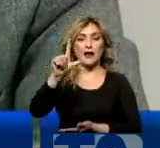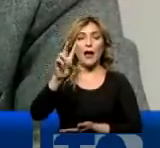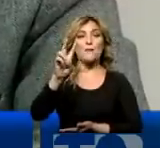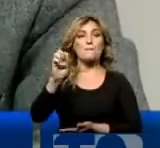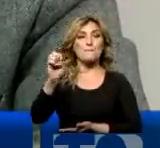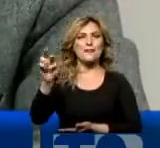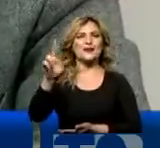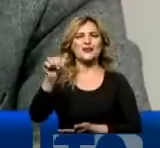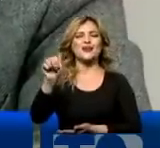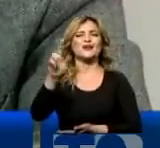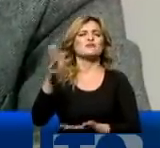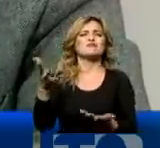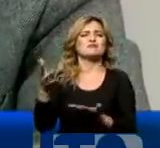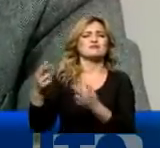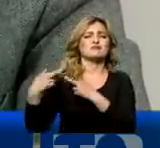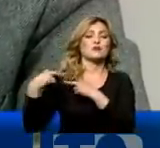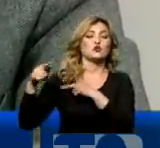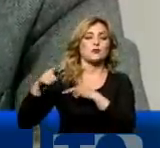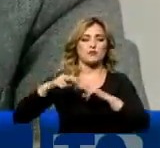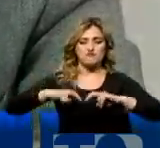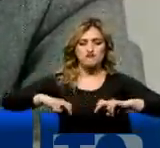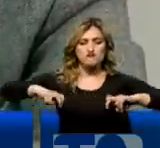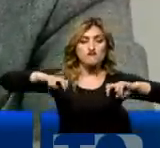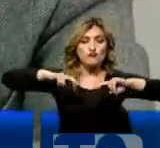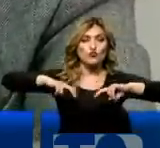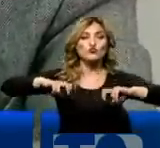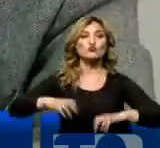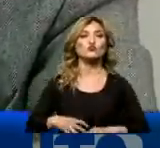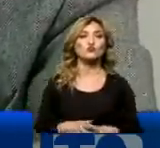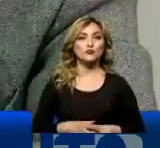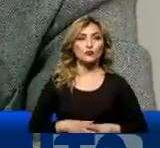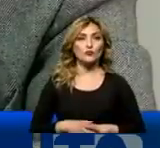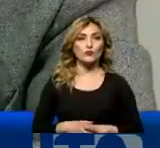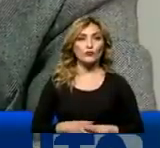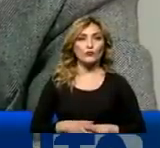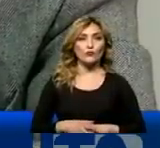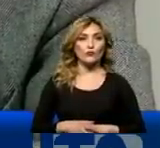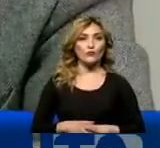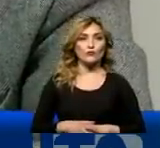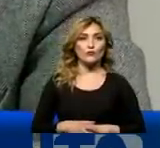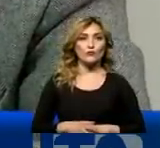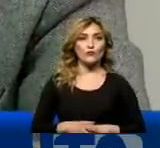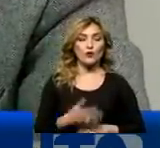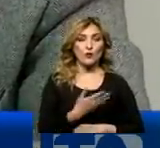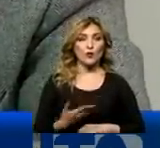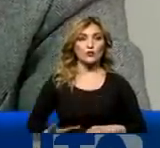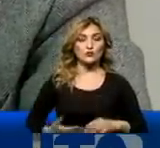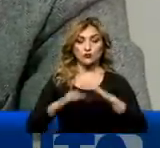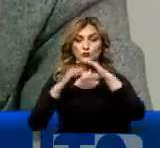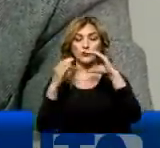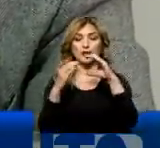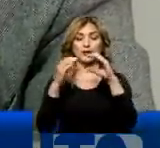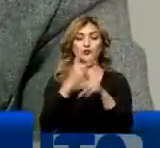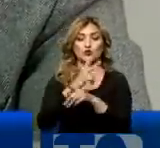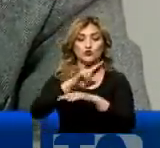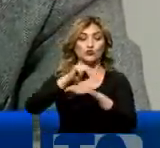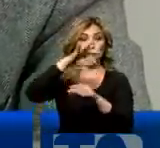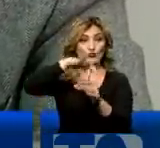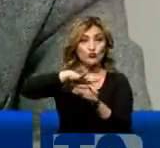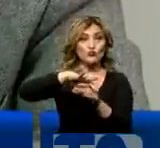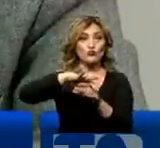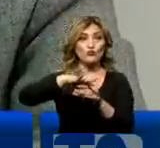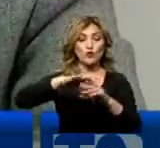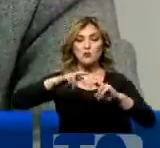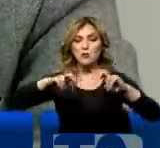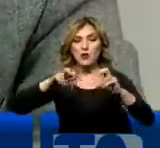de realizar, llevar adelante la investigación. Lo evidente es de que desde la presidencia del CNE se localizó y se